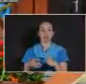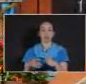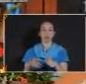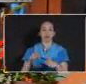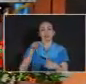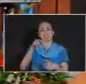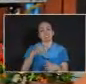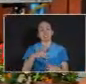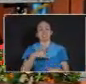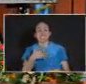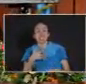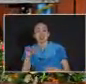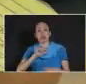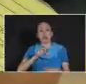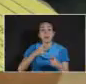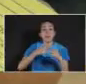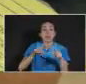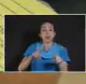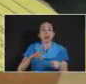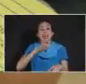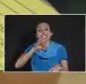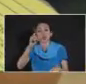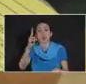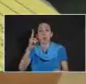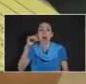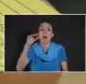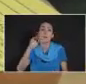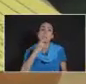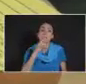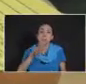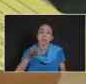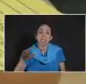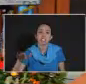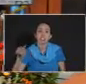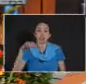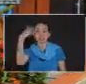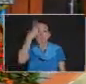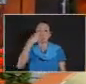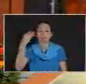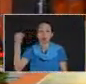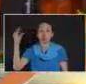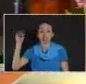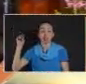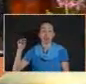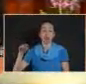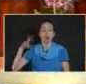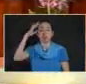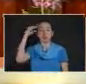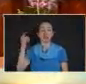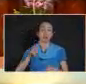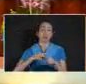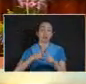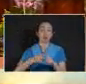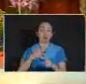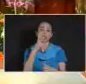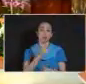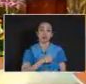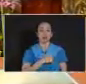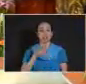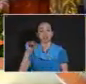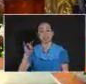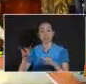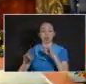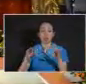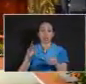mal, pero como un pequeñito, que cuando los hermanos hablan alguna cosa, y que yo lo he visto muchas veces,